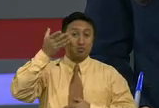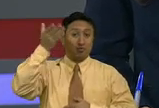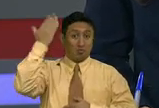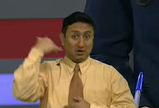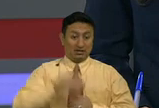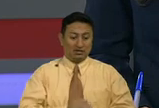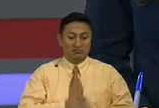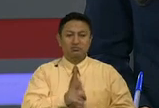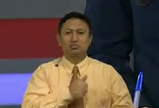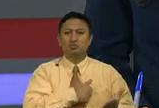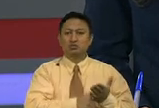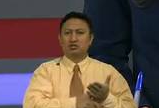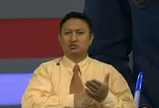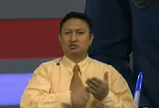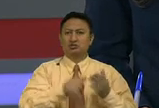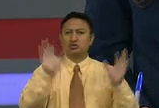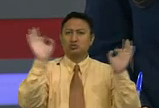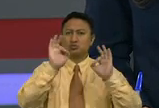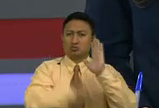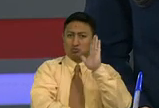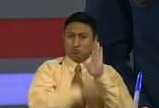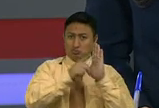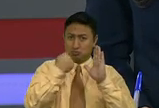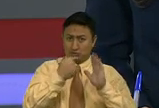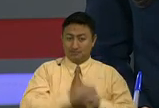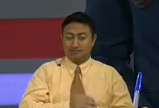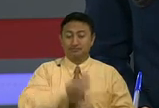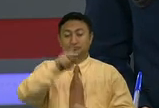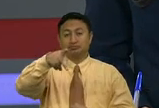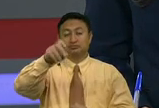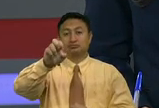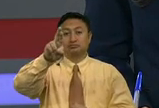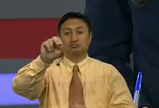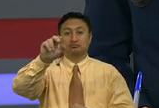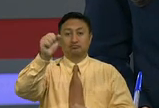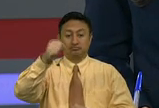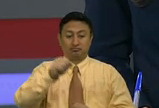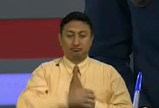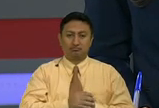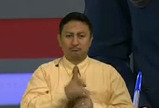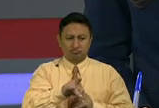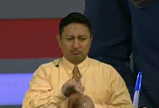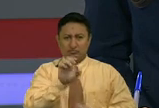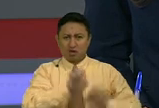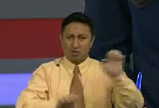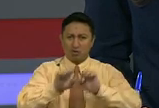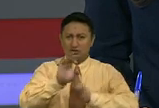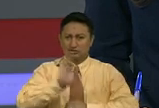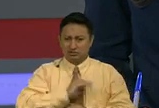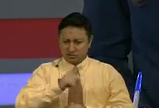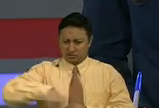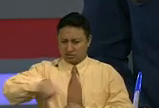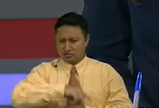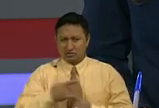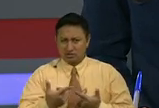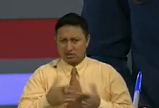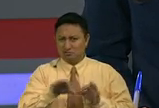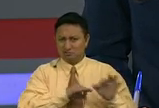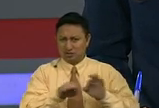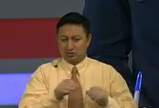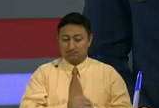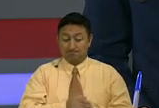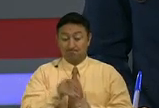ministro de Energía y Recursos No Renovables, Carlos Pérez, dio a conocer los resultados de la evaluación técnica de estas obras. Señaló que para